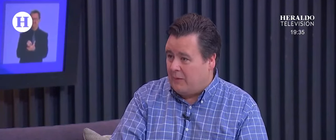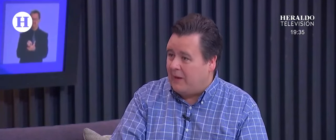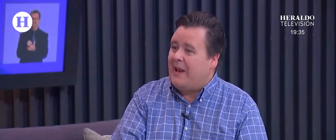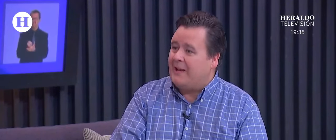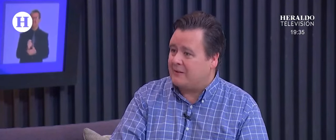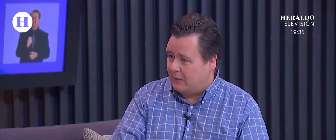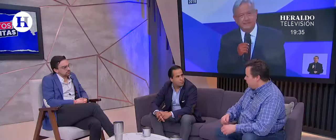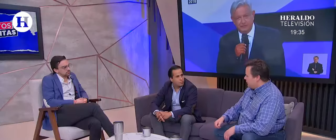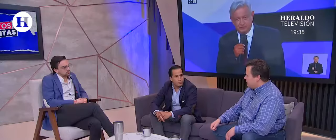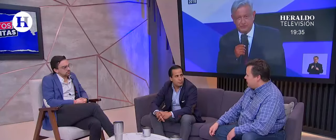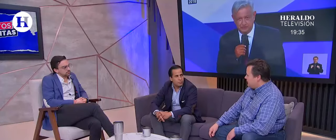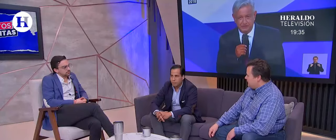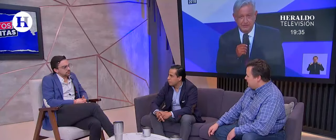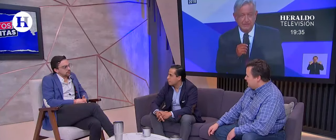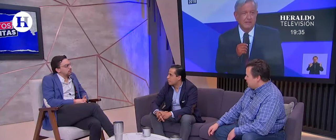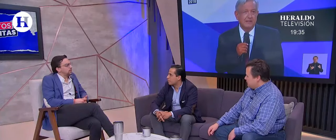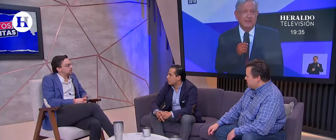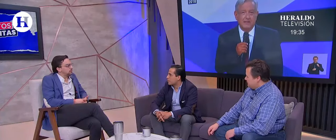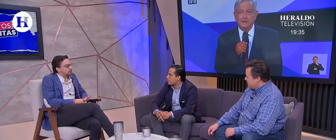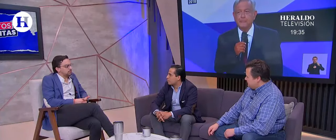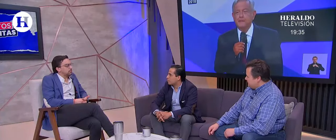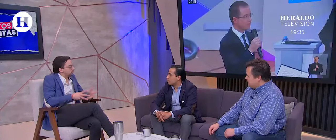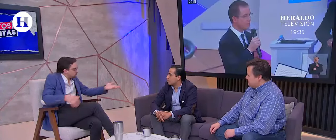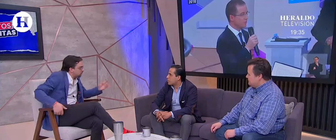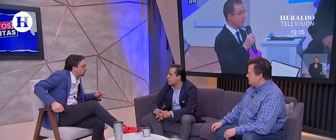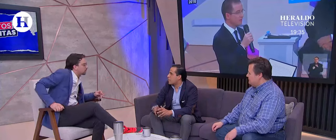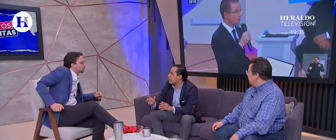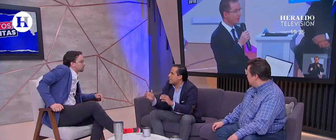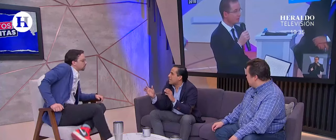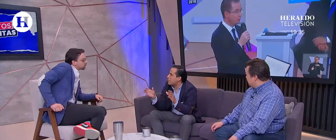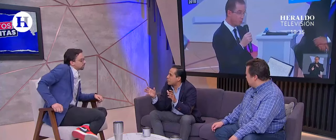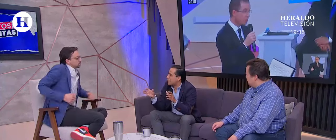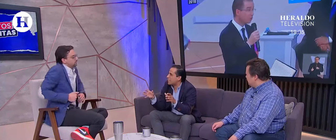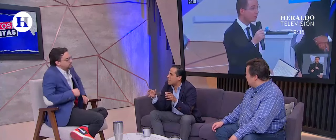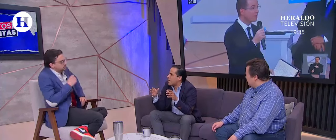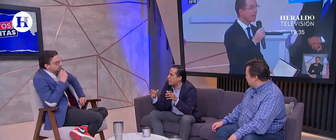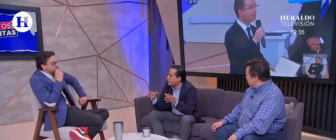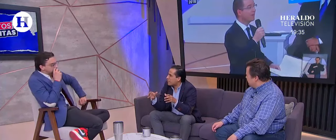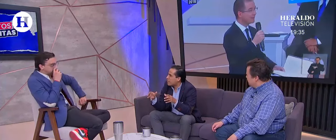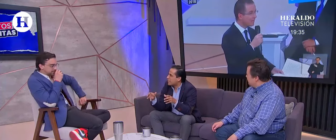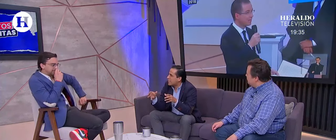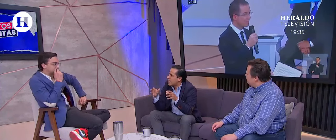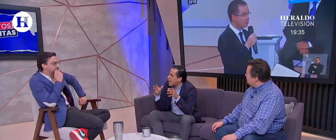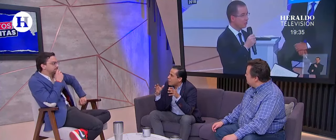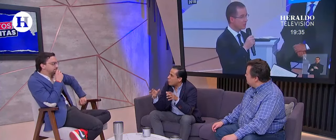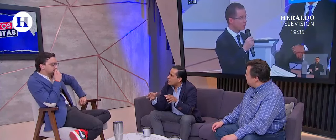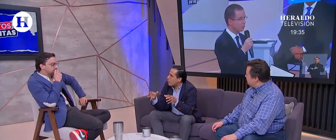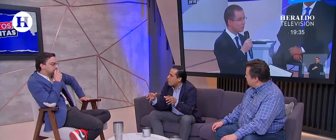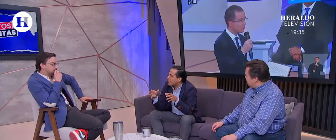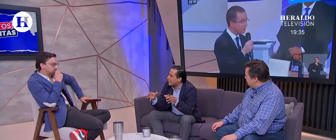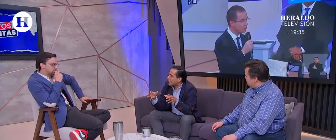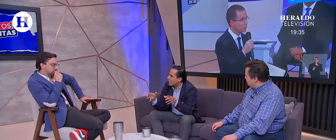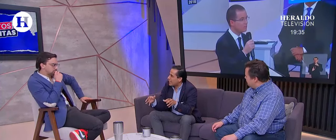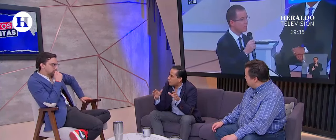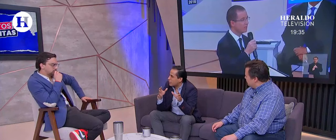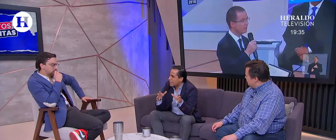quedaron a de ver en las tres cosas ya Este mira yo diría lo siguiente efectivamente hay culpas